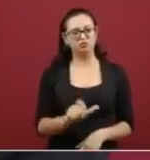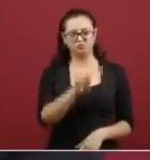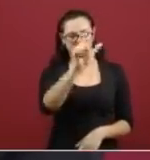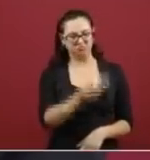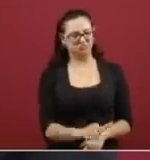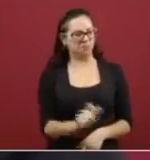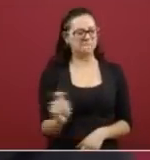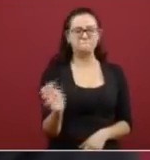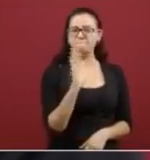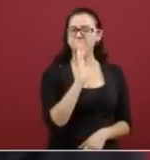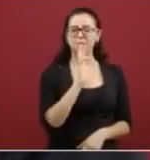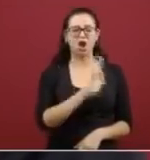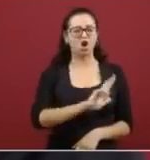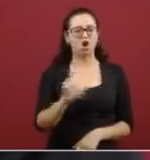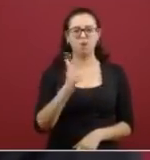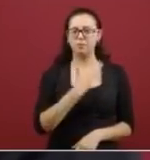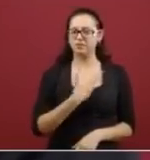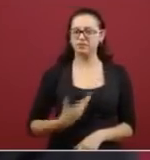que